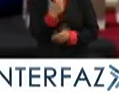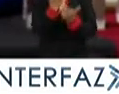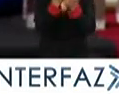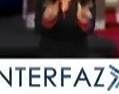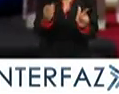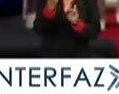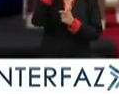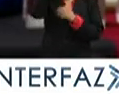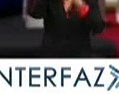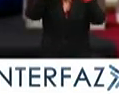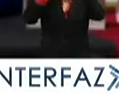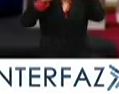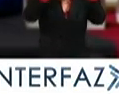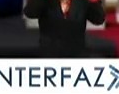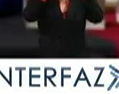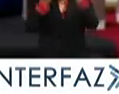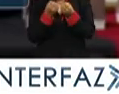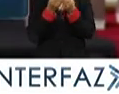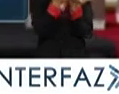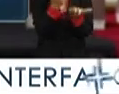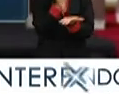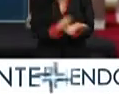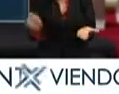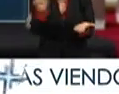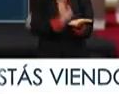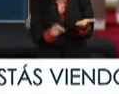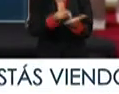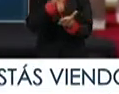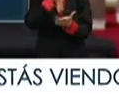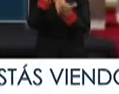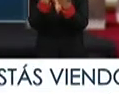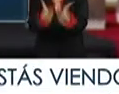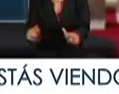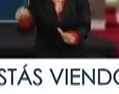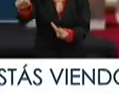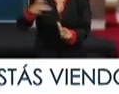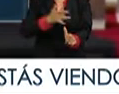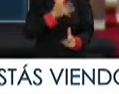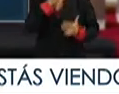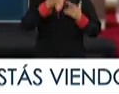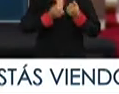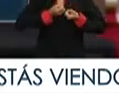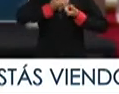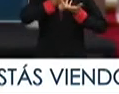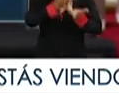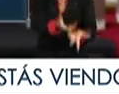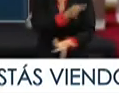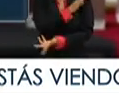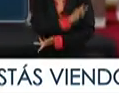libertad de pensamiento de sus autores, que significa también libertad de emociones y ser capaces de